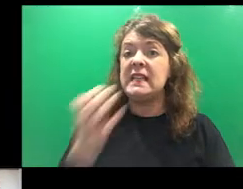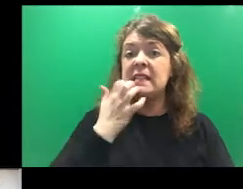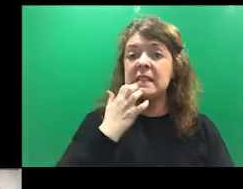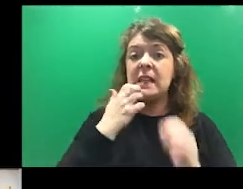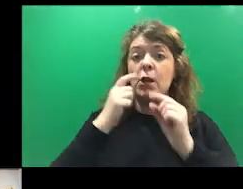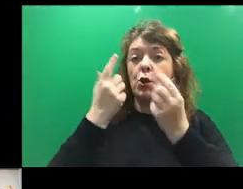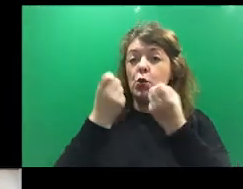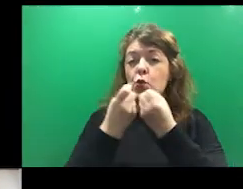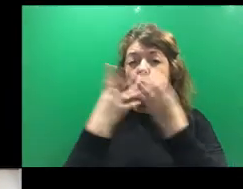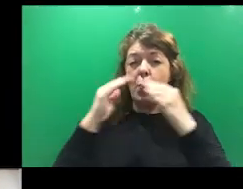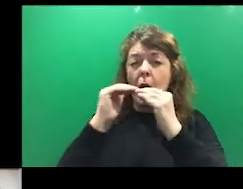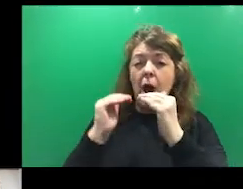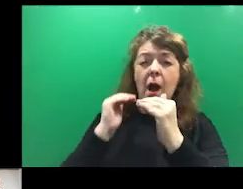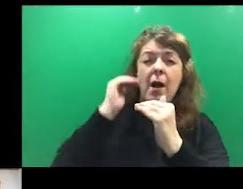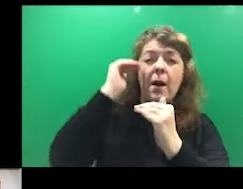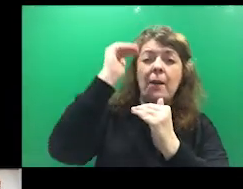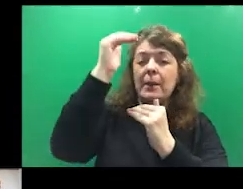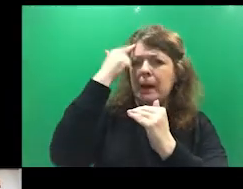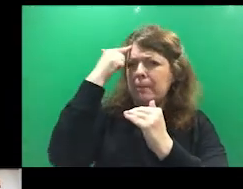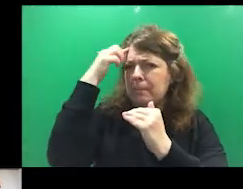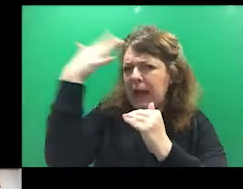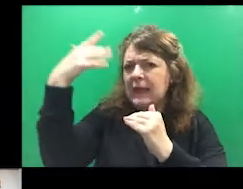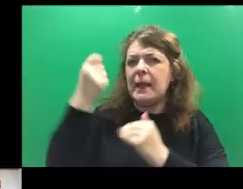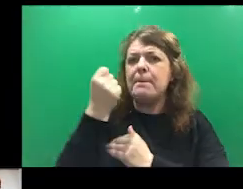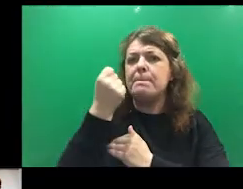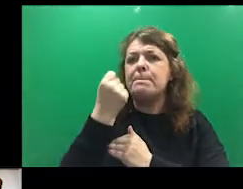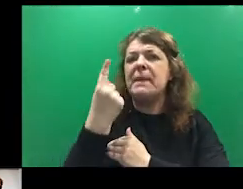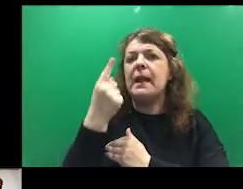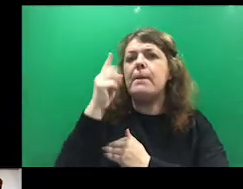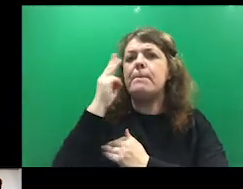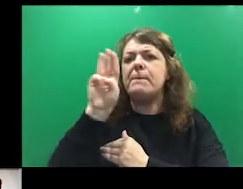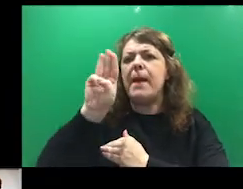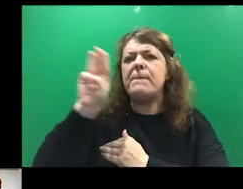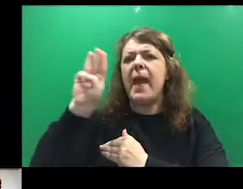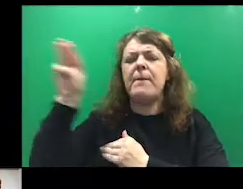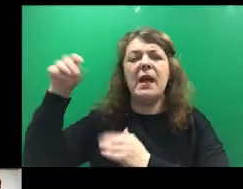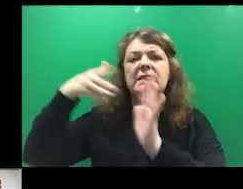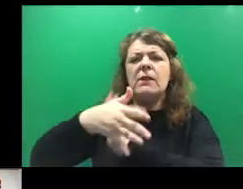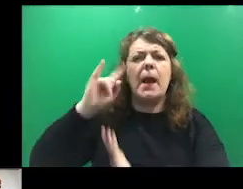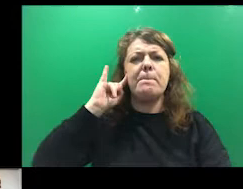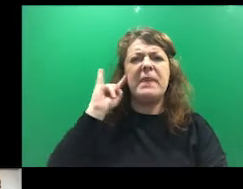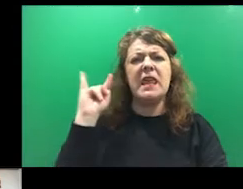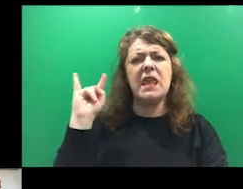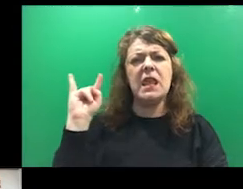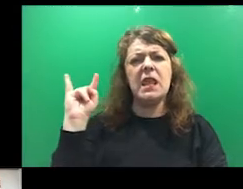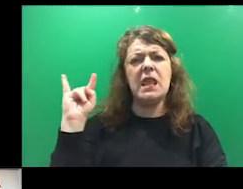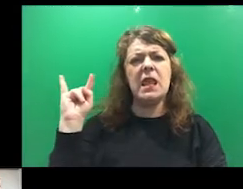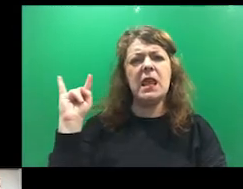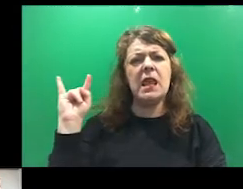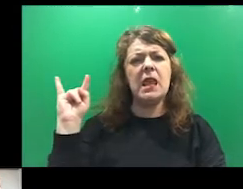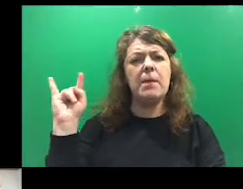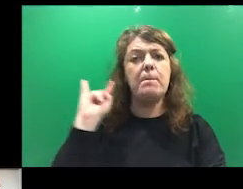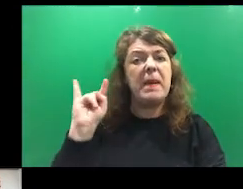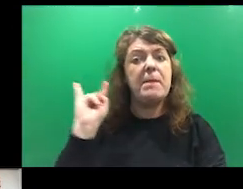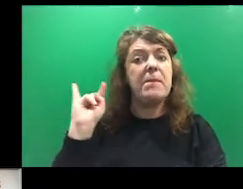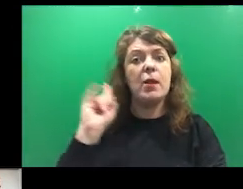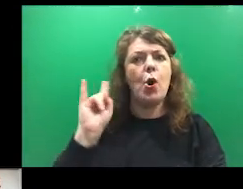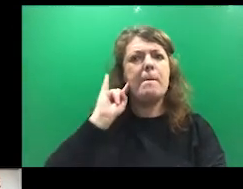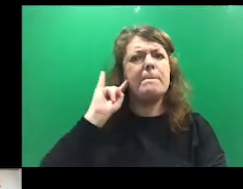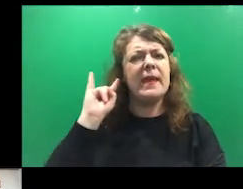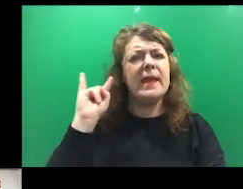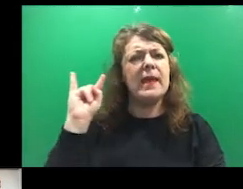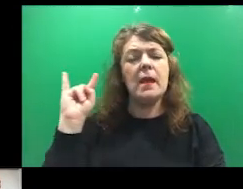Cuando todavía el numerito es más alto y llegamos a las 1000 ppm, el sensor pita ya de forma continua.